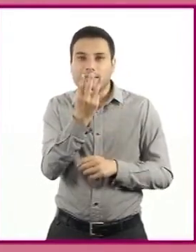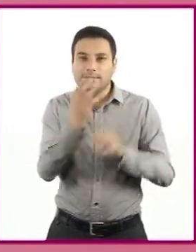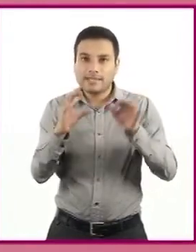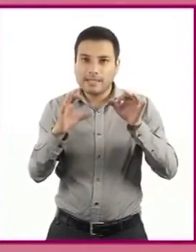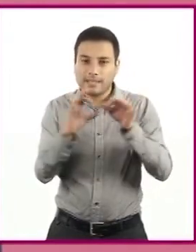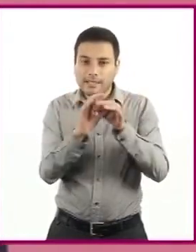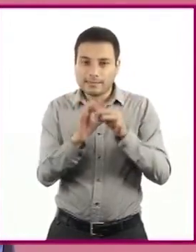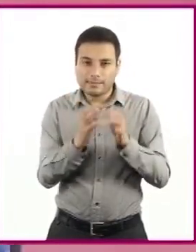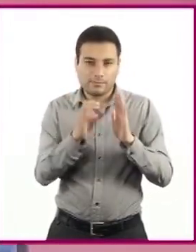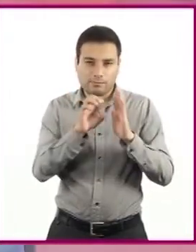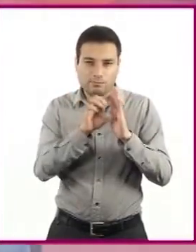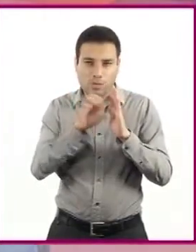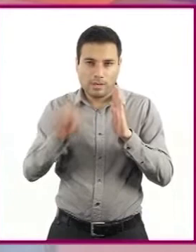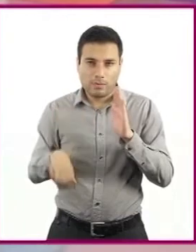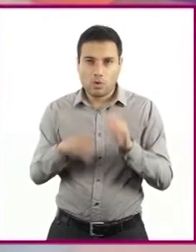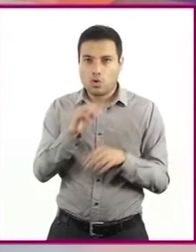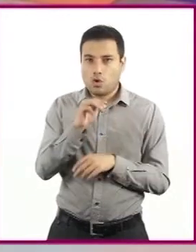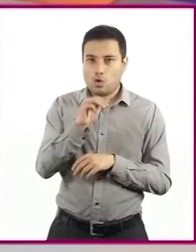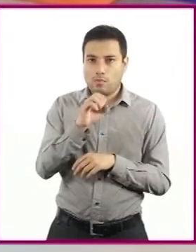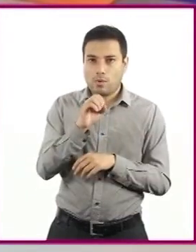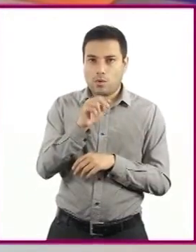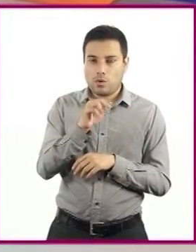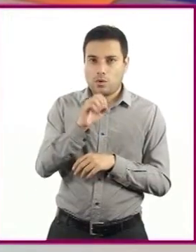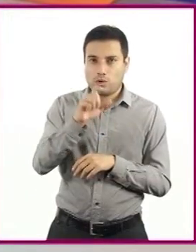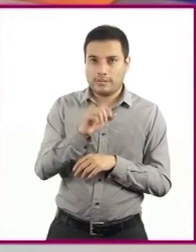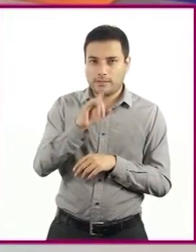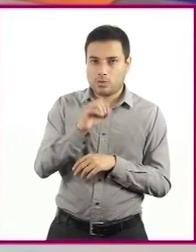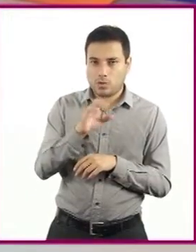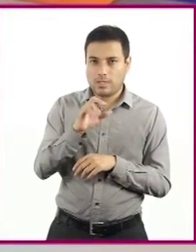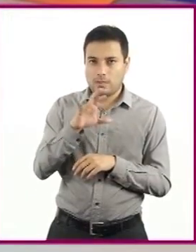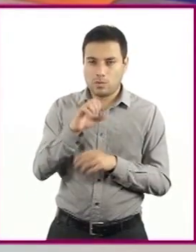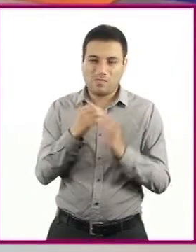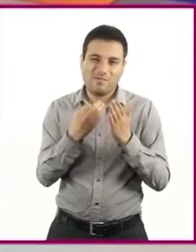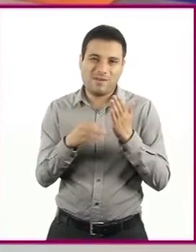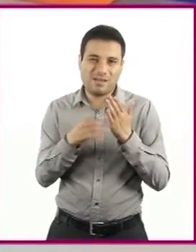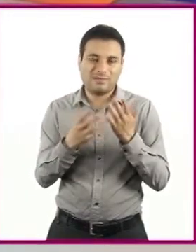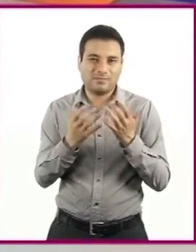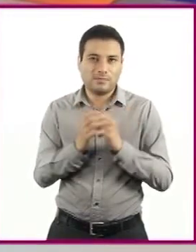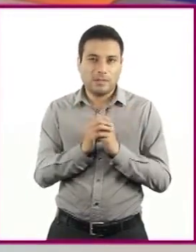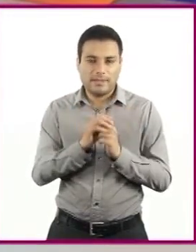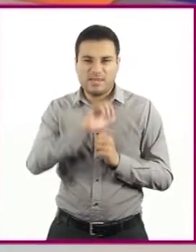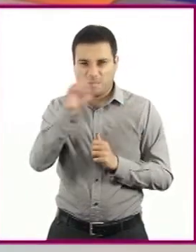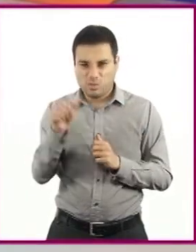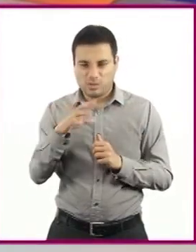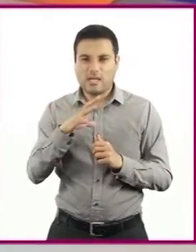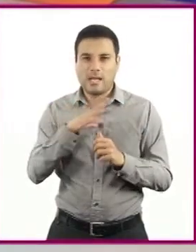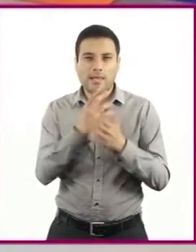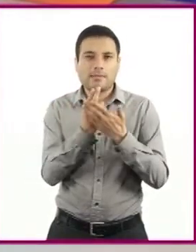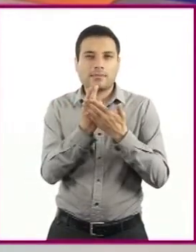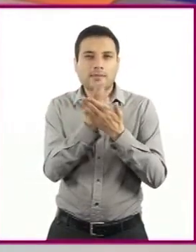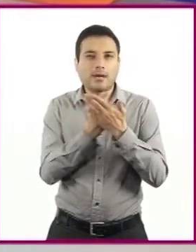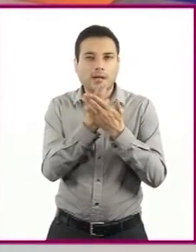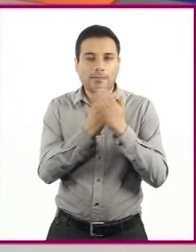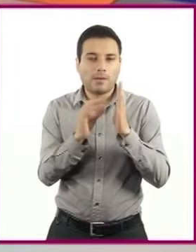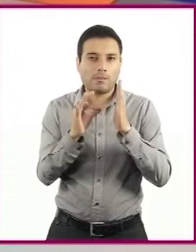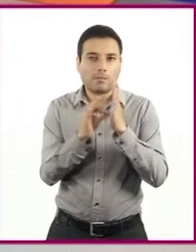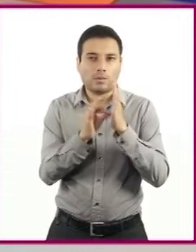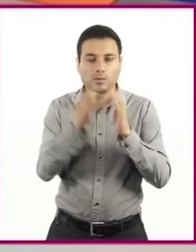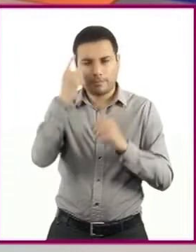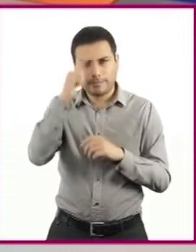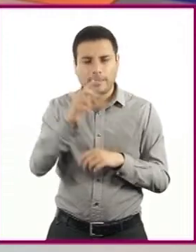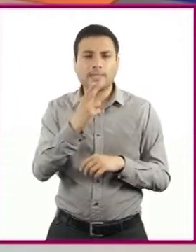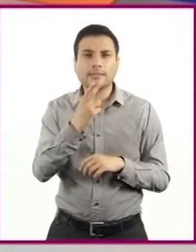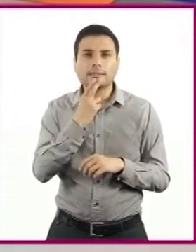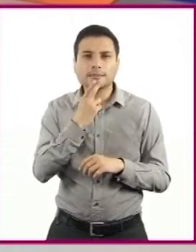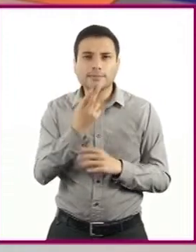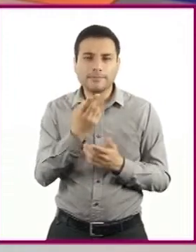carbono. Posteriormente, se desarrolló el diagrama de Lewis, también llamado diagrama punto, útil para representar